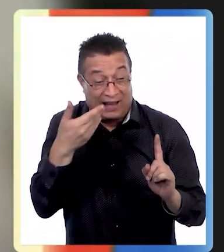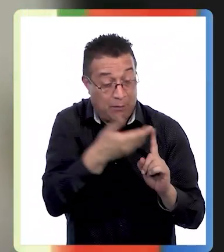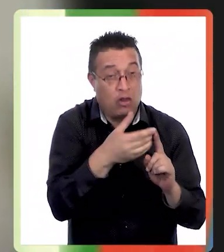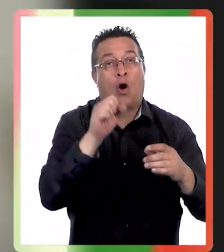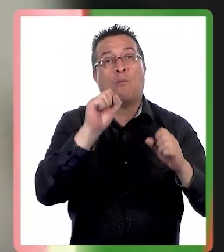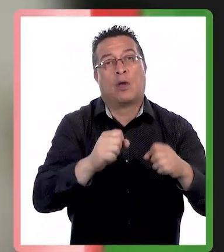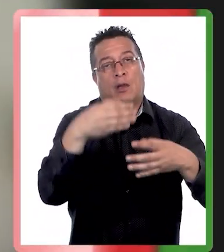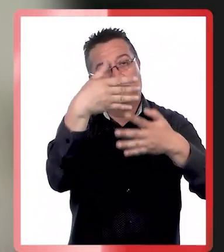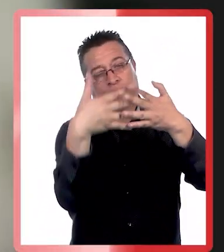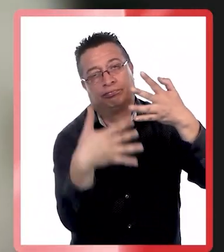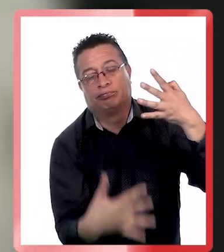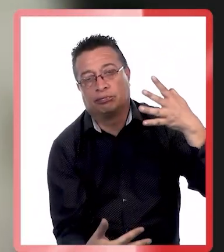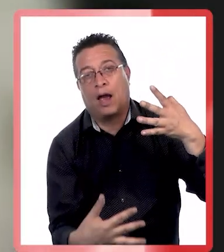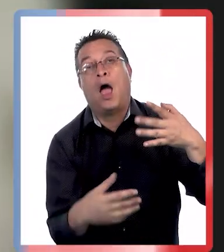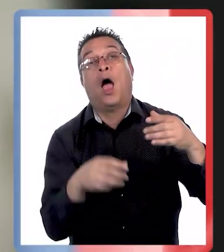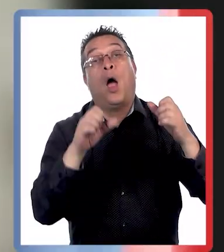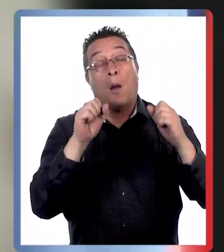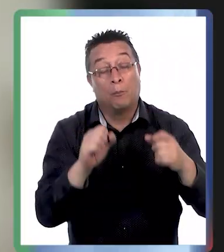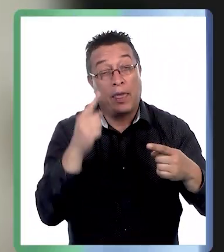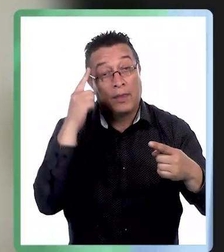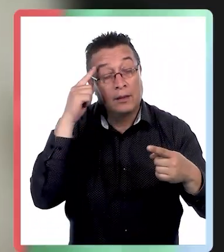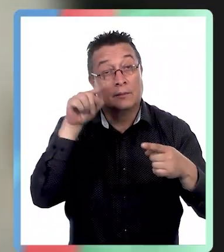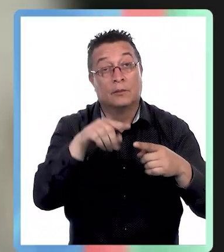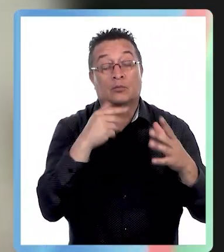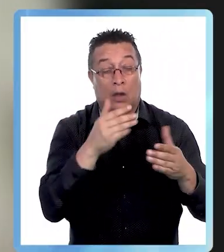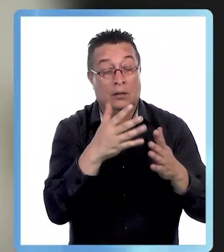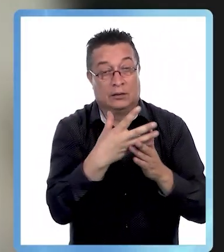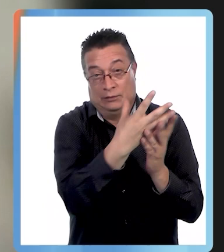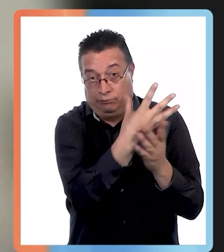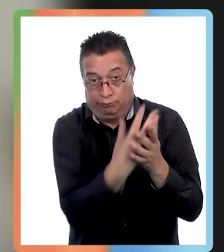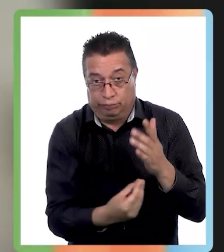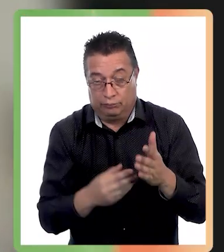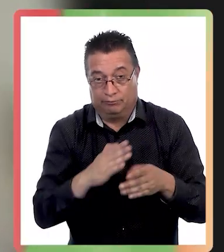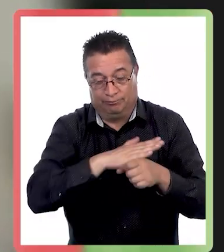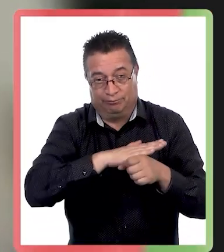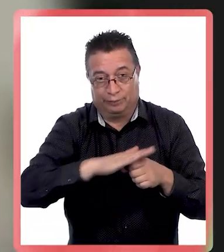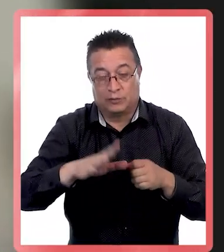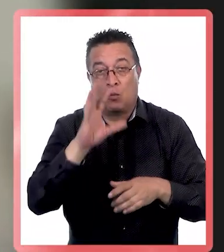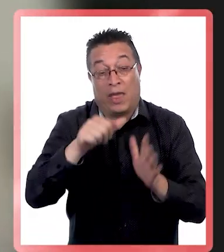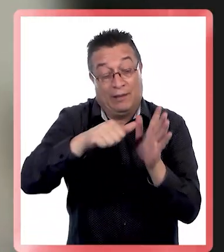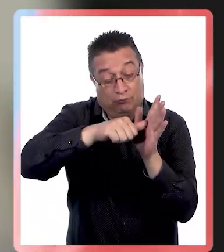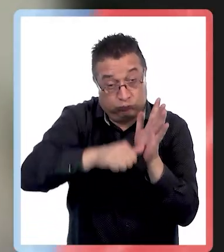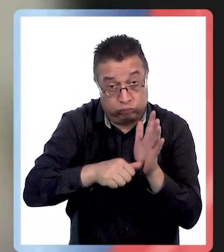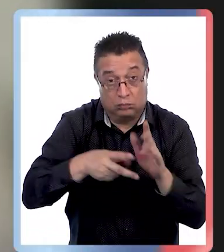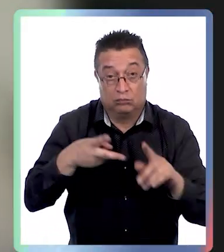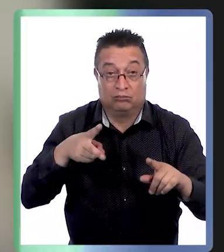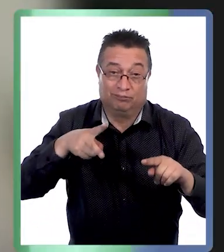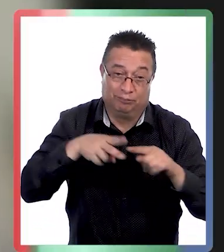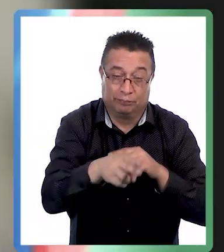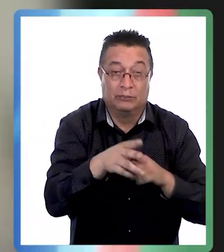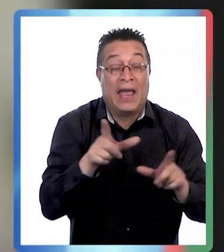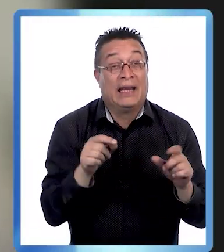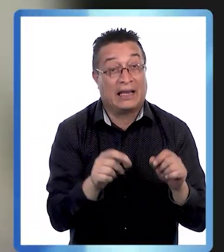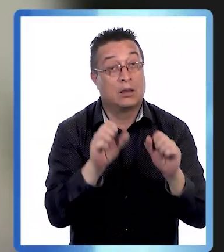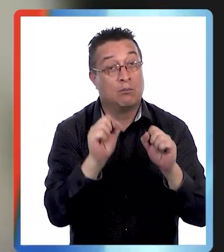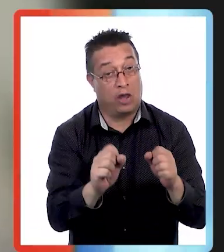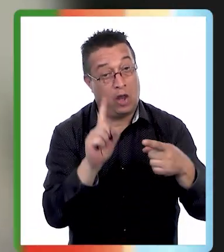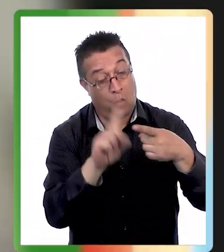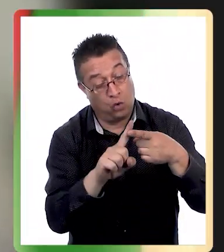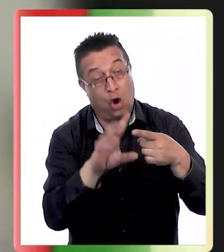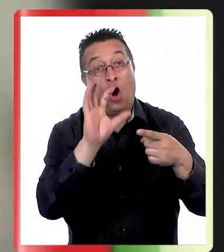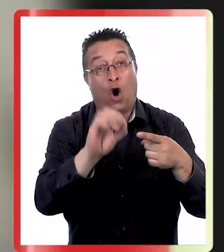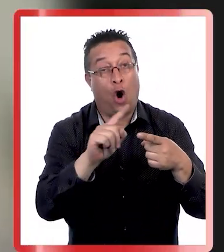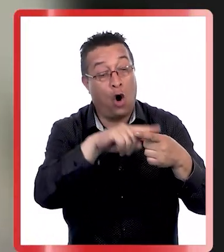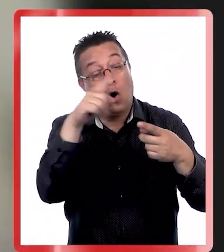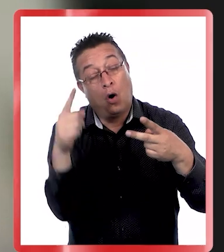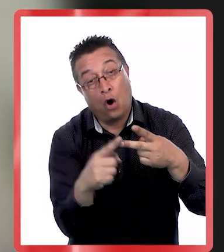opciones. Opciones que buscan sacar el cáncer, estoy pensando en las cirugías, pero también tenemos opciones